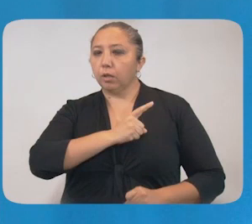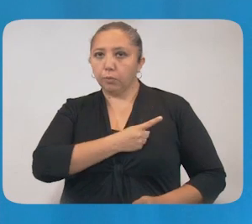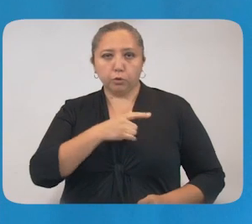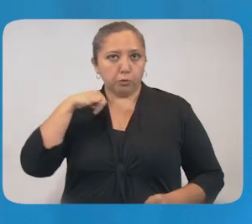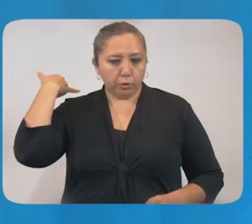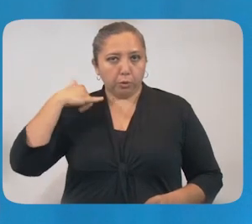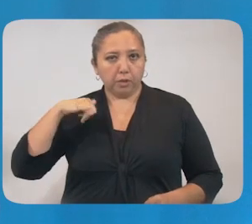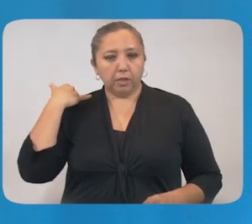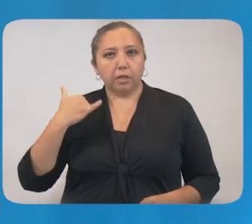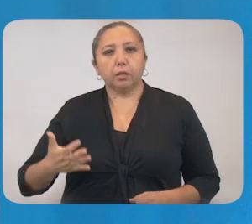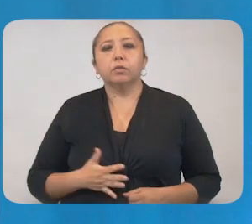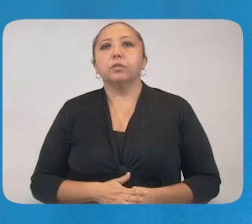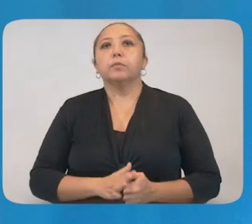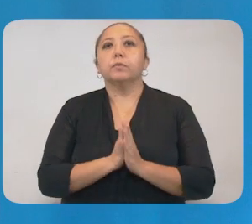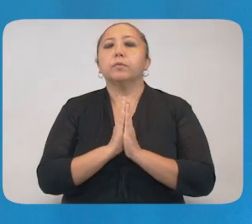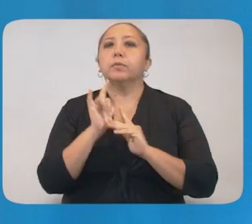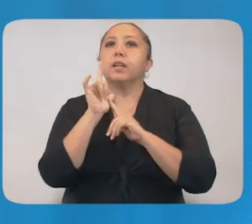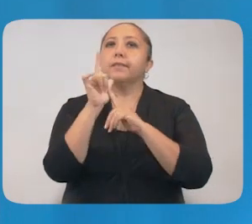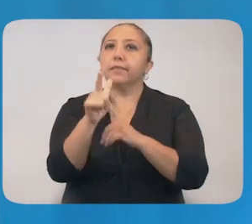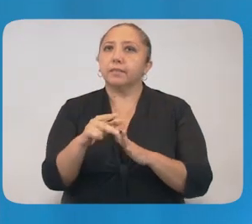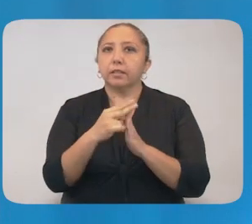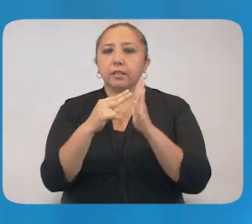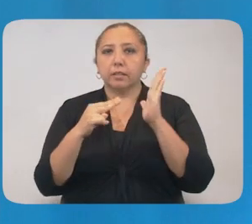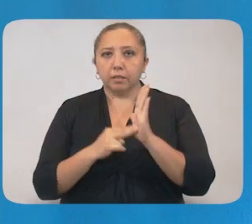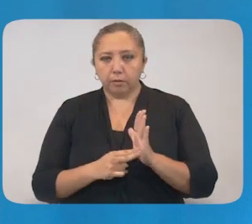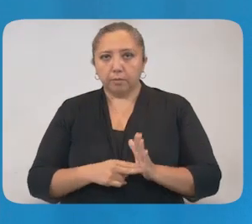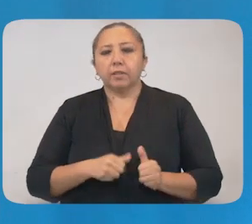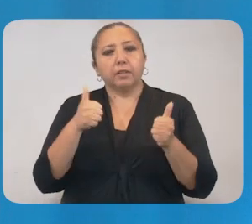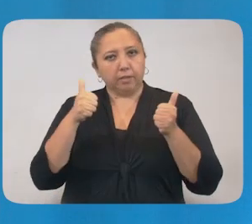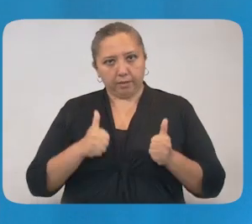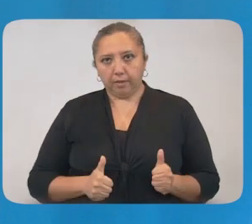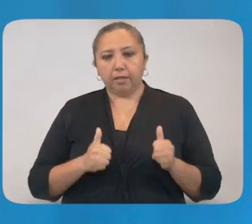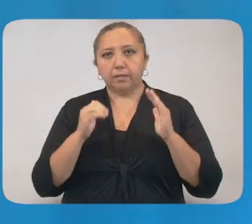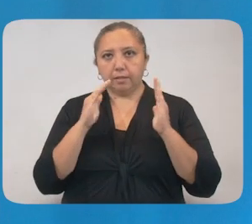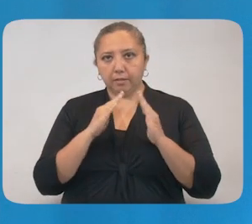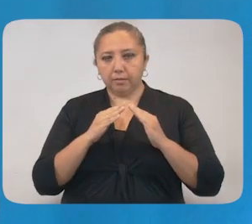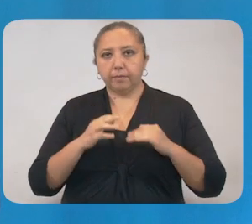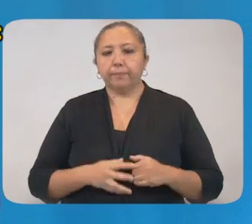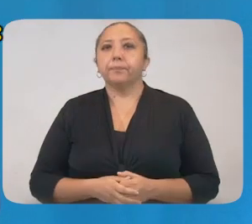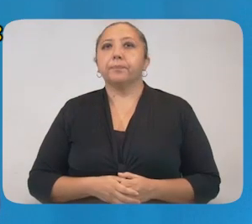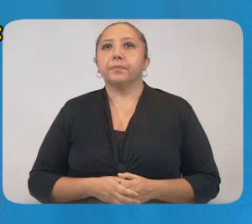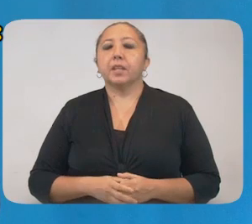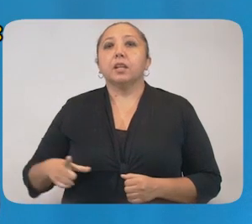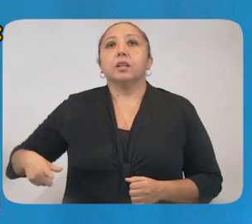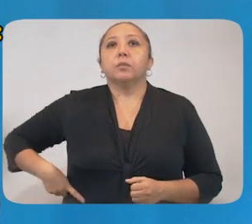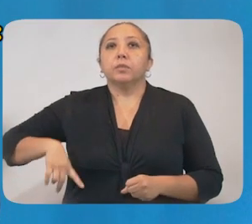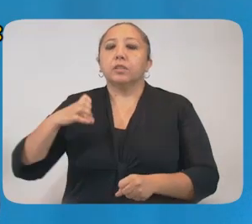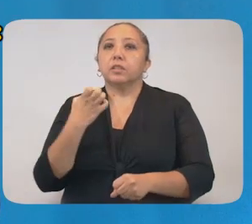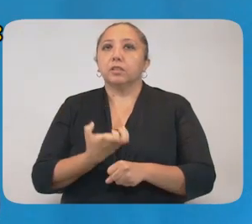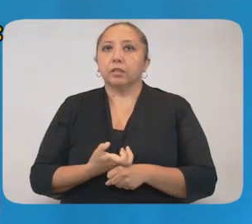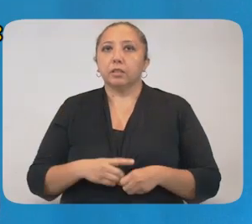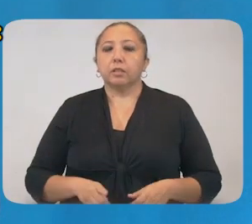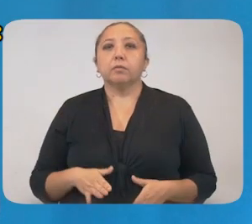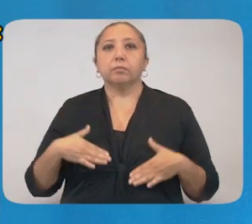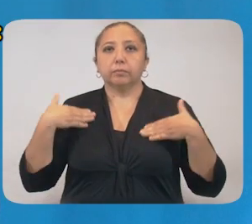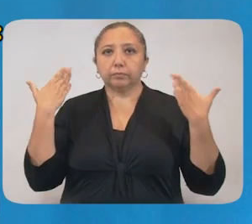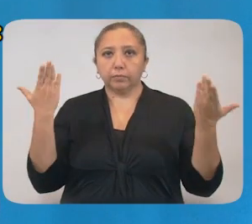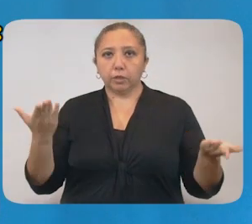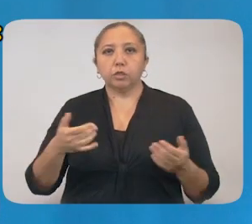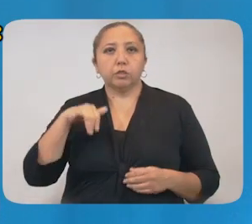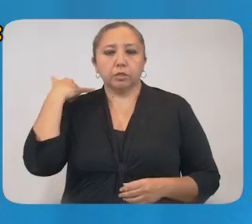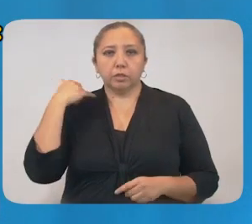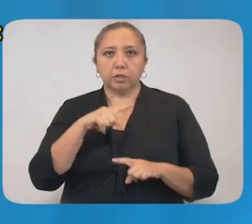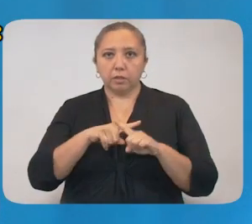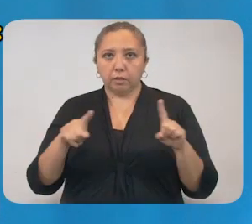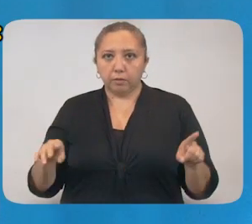de los yucatecos los invitamos a seguir las de manera estricta ya quedarse en sus casas el gobierno del estado ha puesto a disposición de los